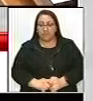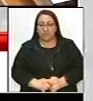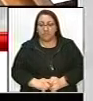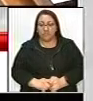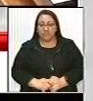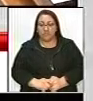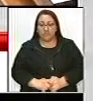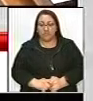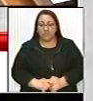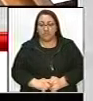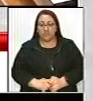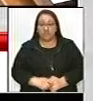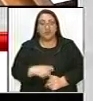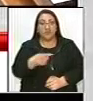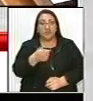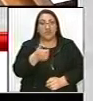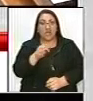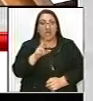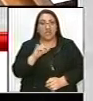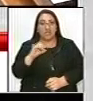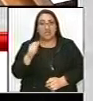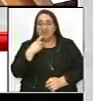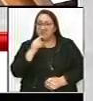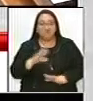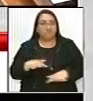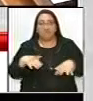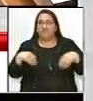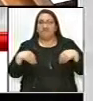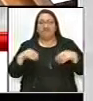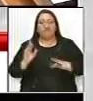García Belaúnde, abstención.